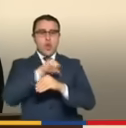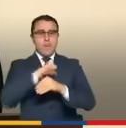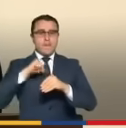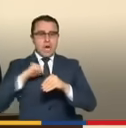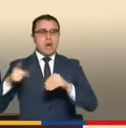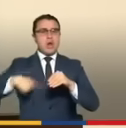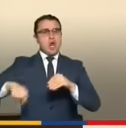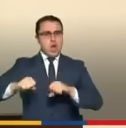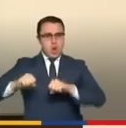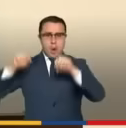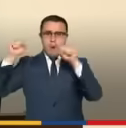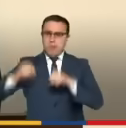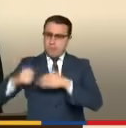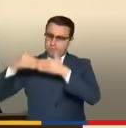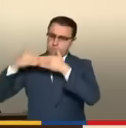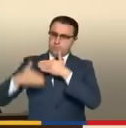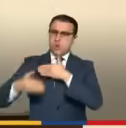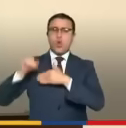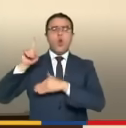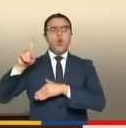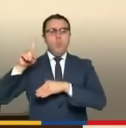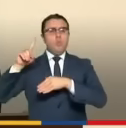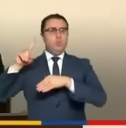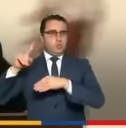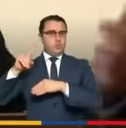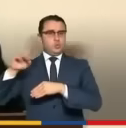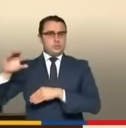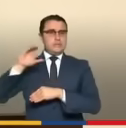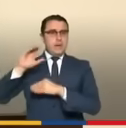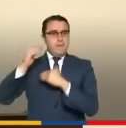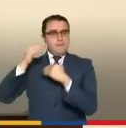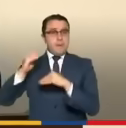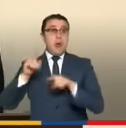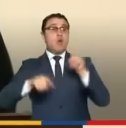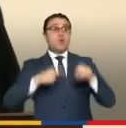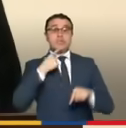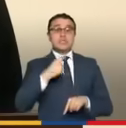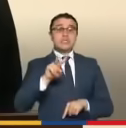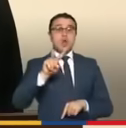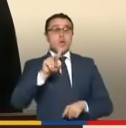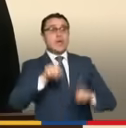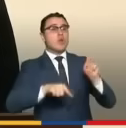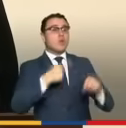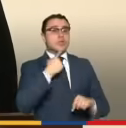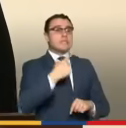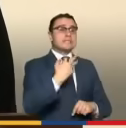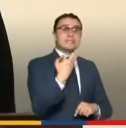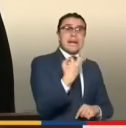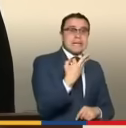a partir de un salario mínimo. No, que dos. Aquí está propuesto tres.